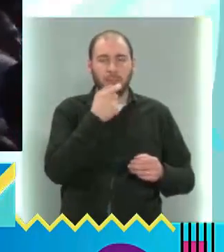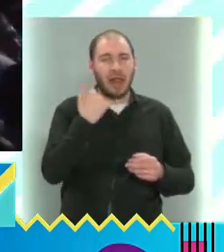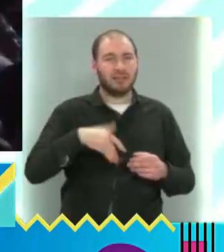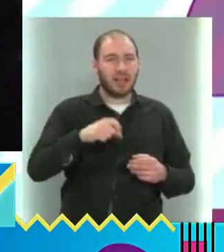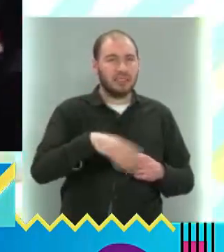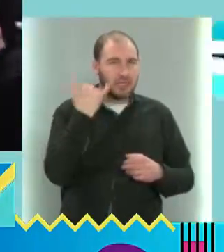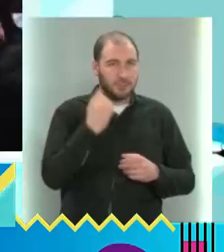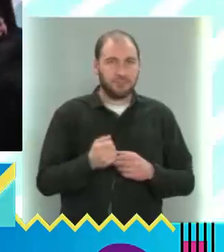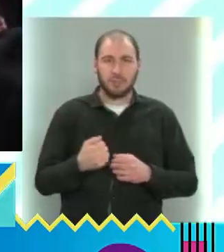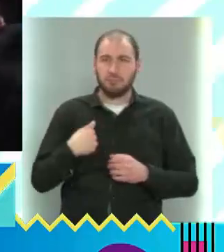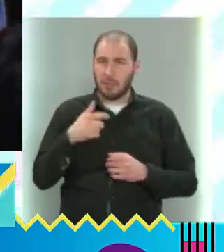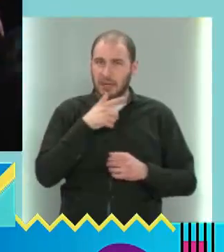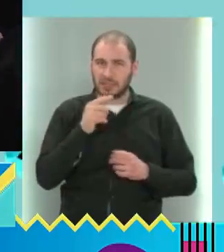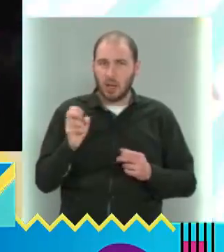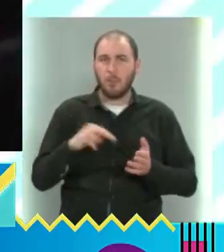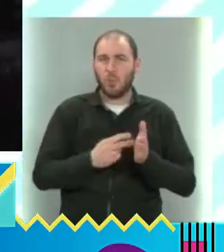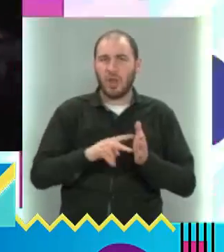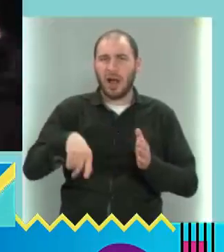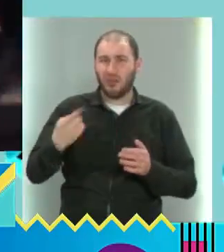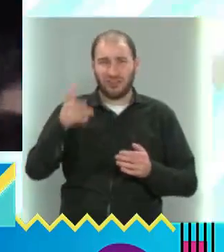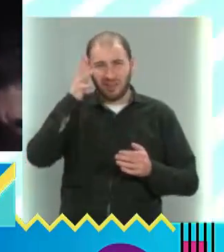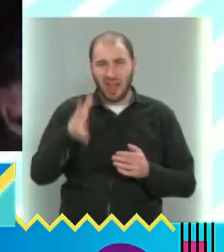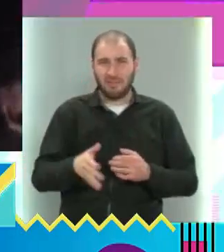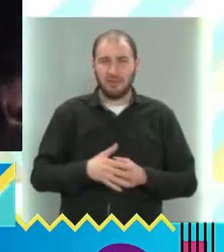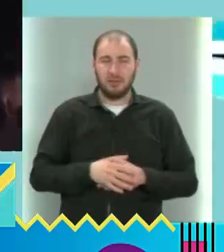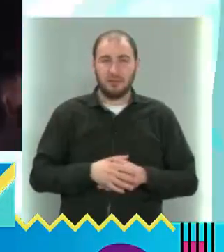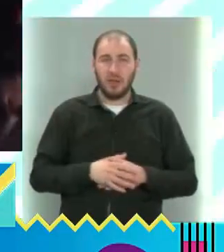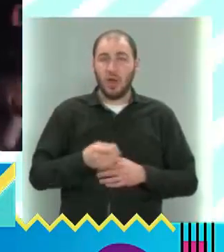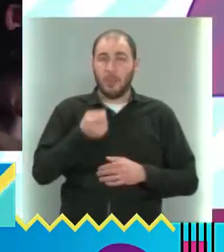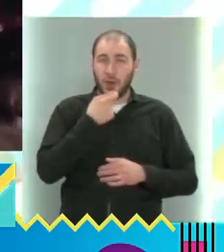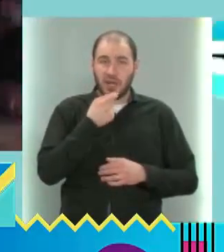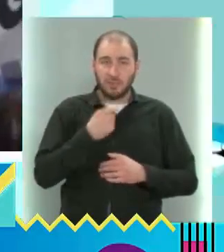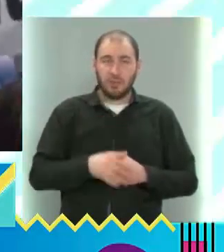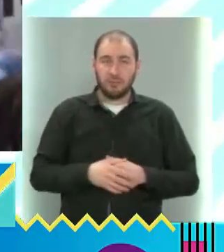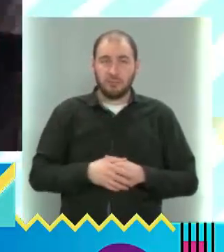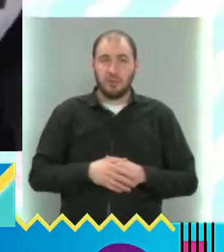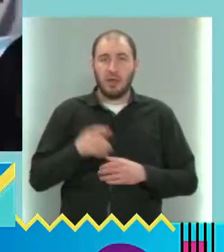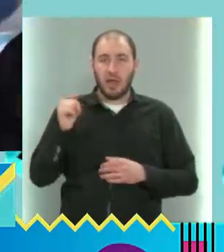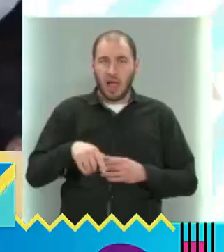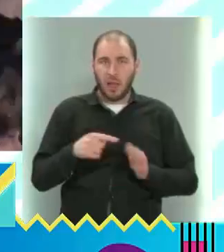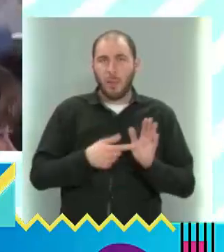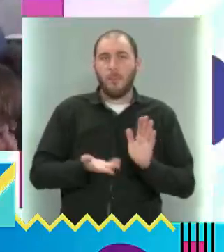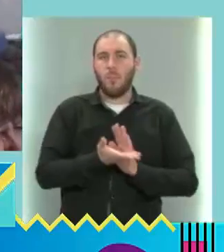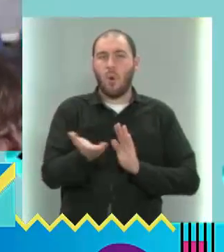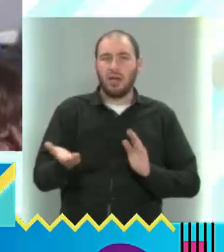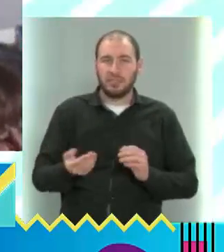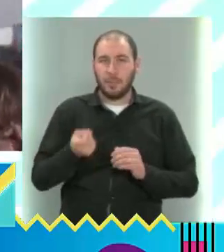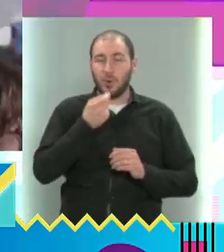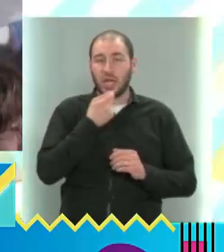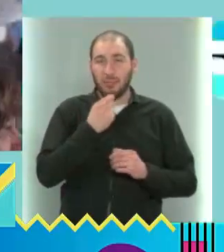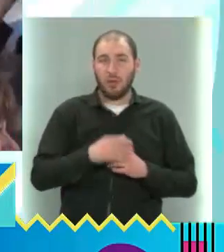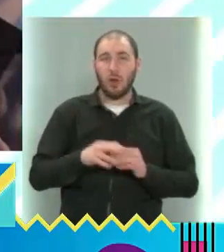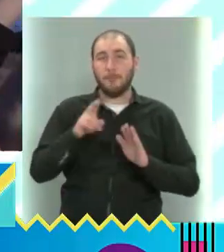país? Bueno, yo creo que ese es otro problema serio. En realidad, por ejemplo, hay una visualización, por ejemplo, en